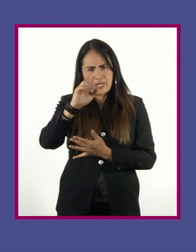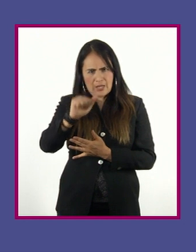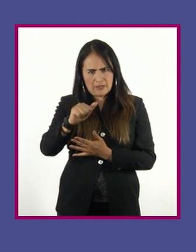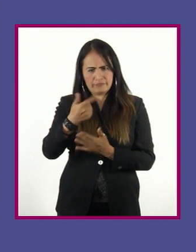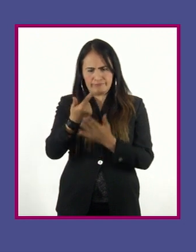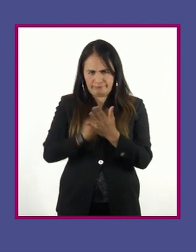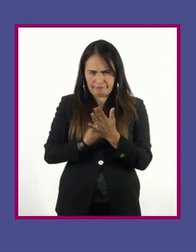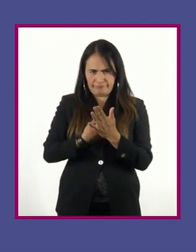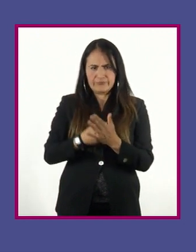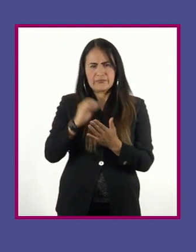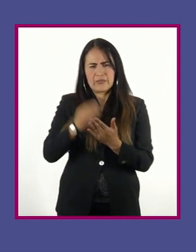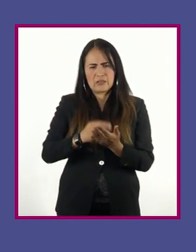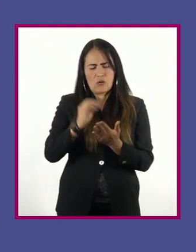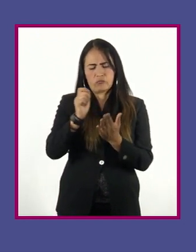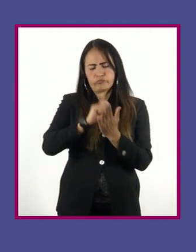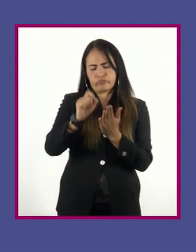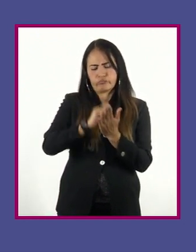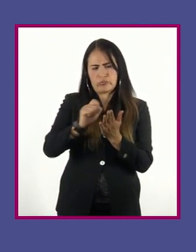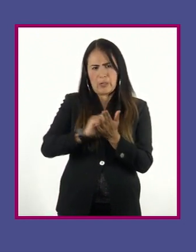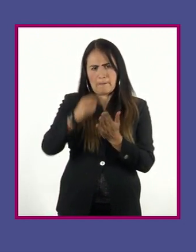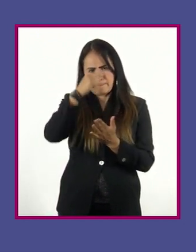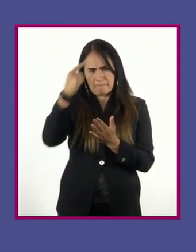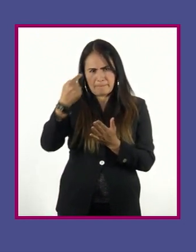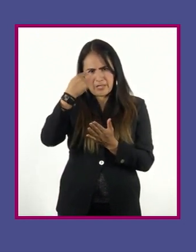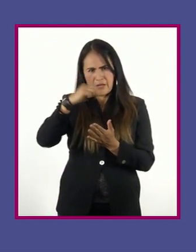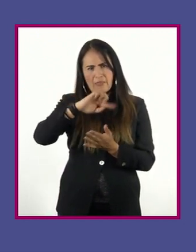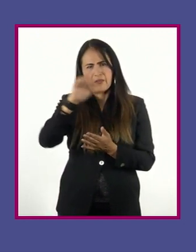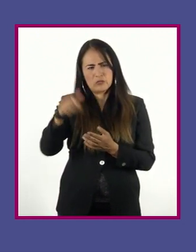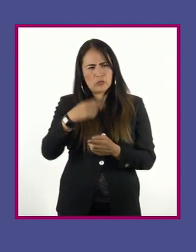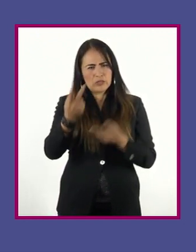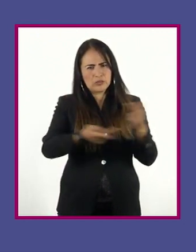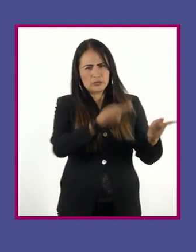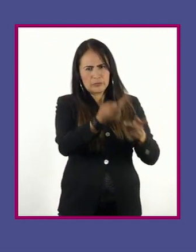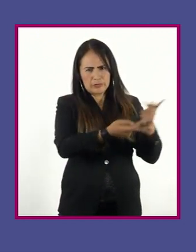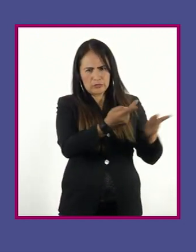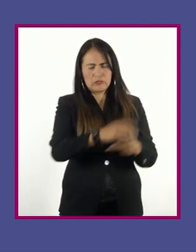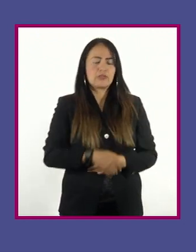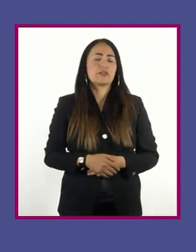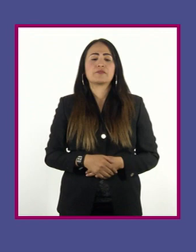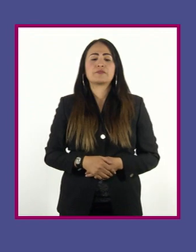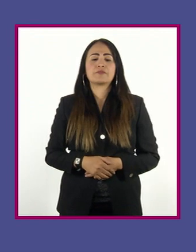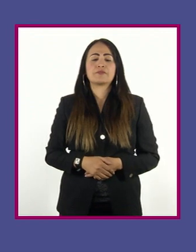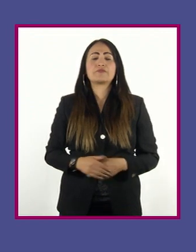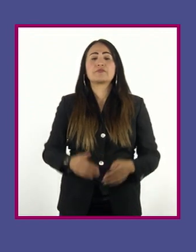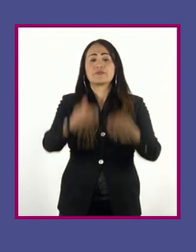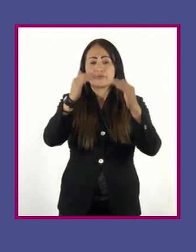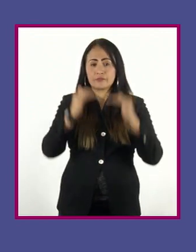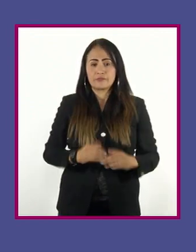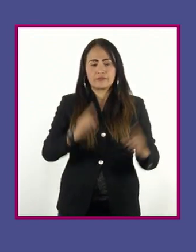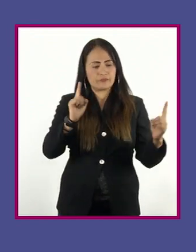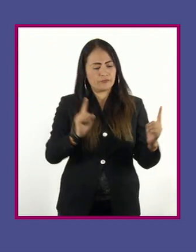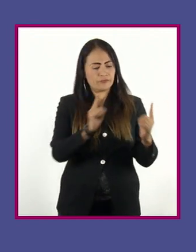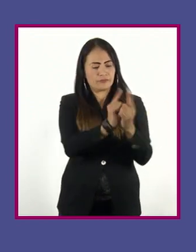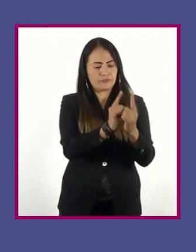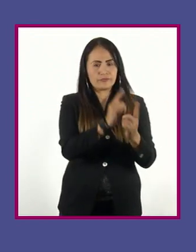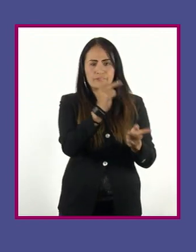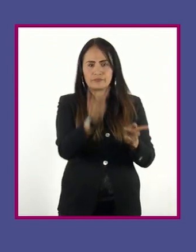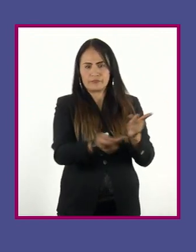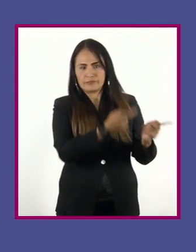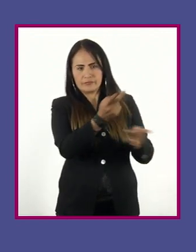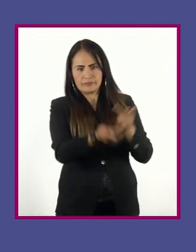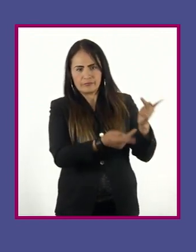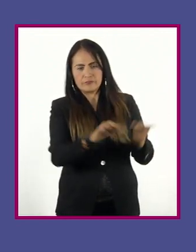guión que servirá de soporte para la documentación. Posteriormente, se realizará la entrevista, se elaborará un